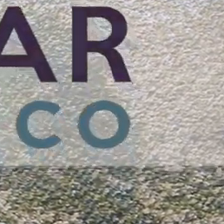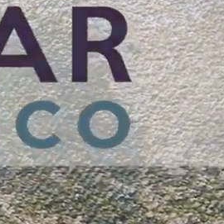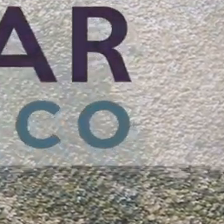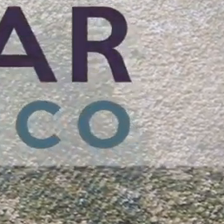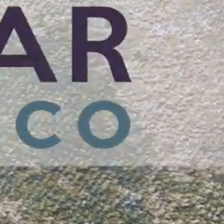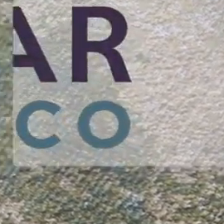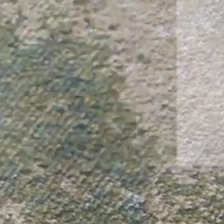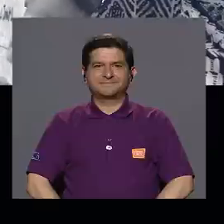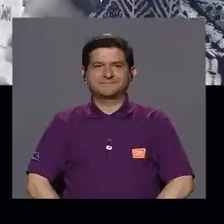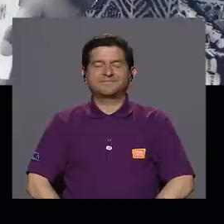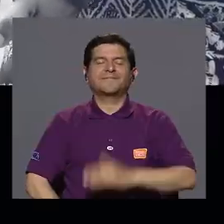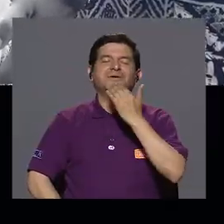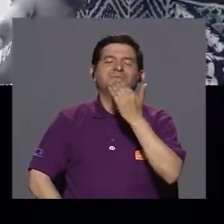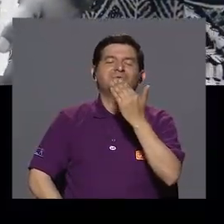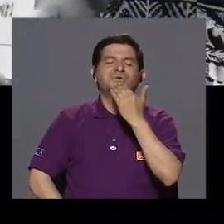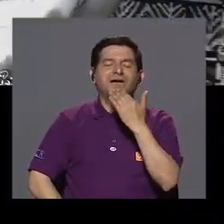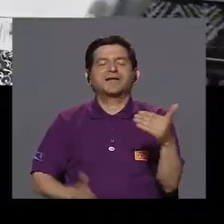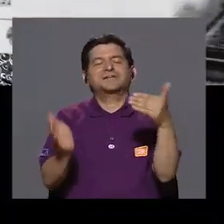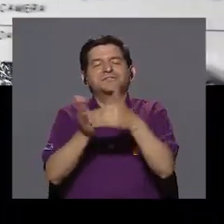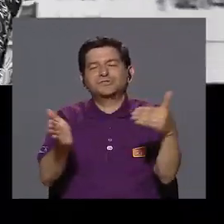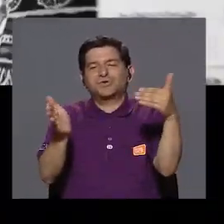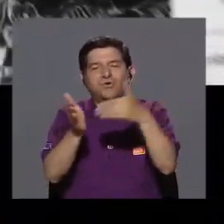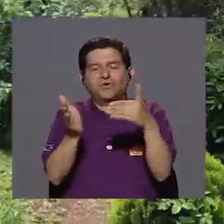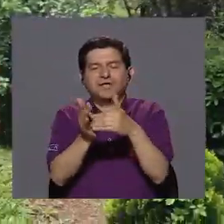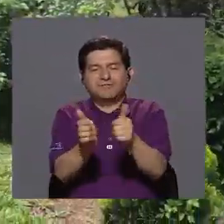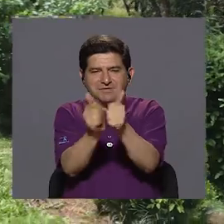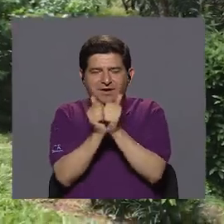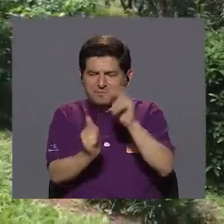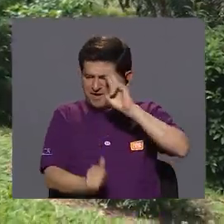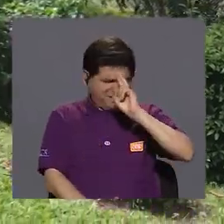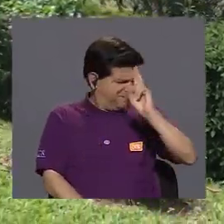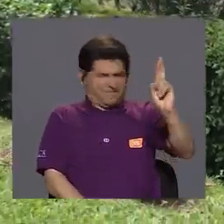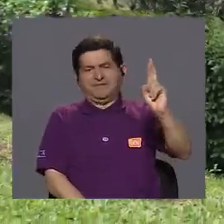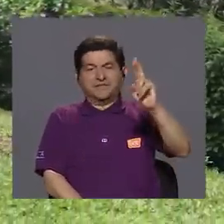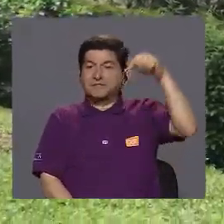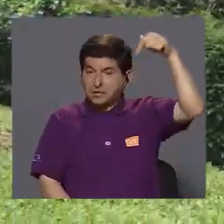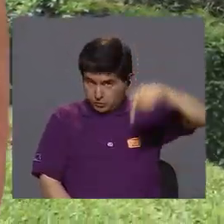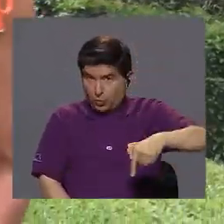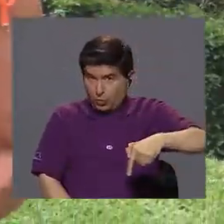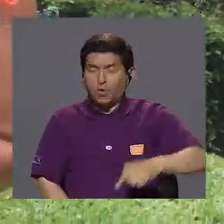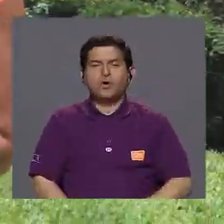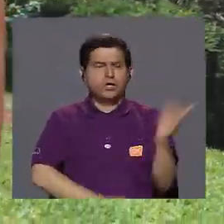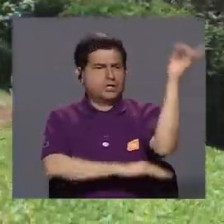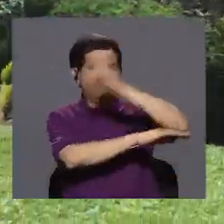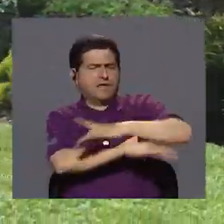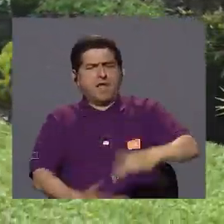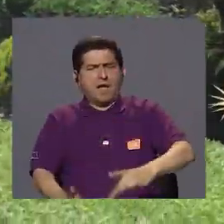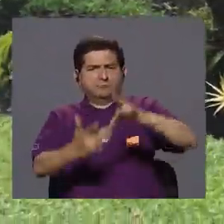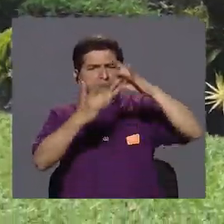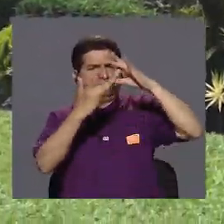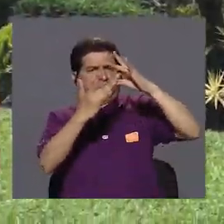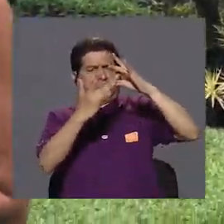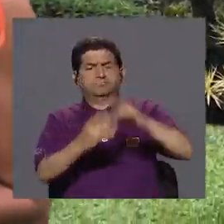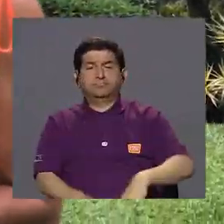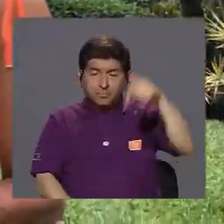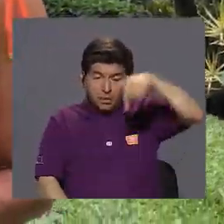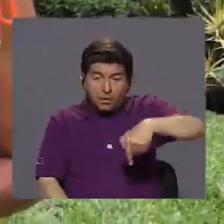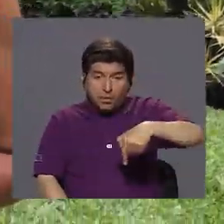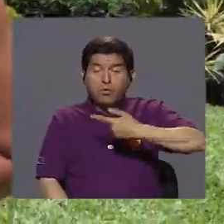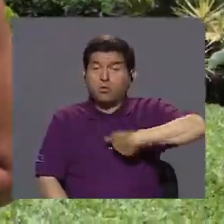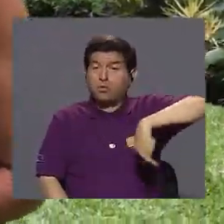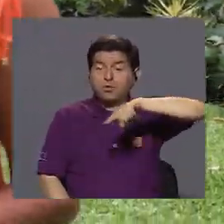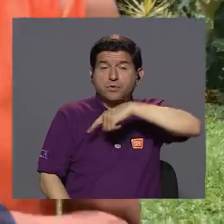tu siervo, mi Señor. Gracias por estar una vez más con Irreverencias. Hoy es un día muy